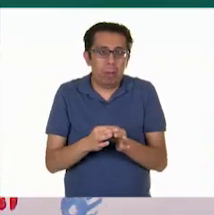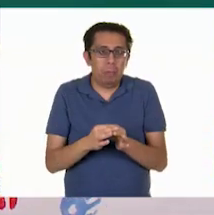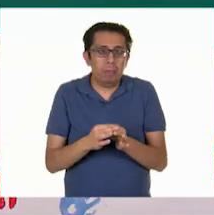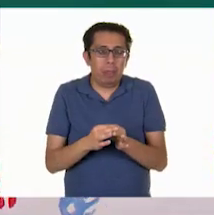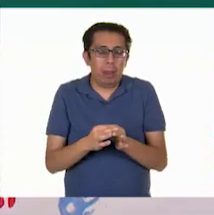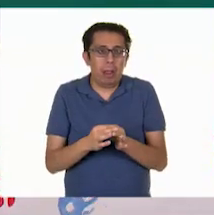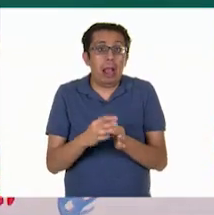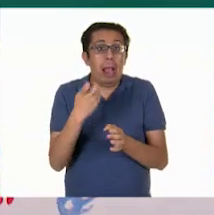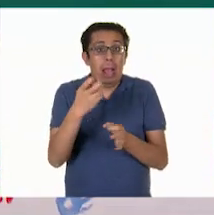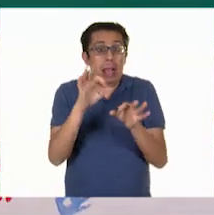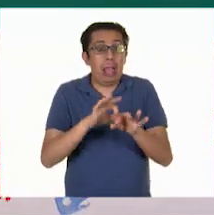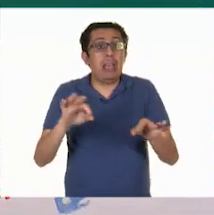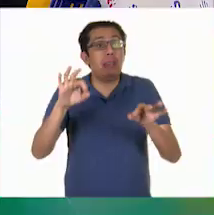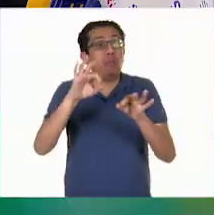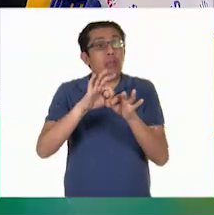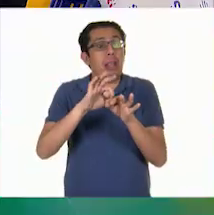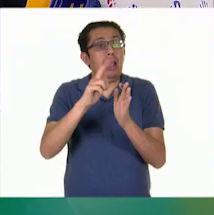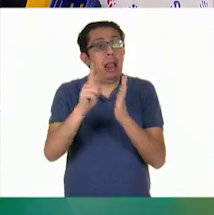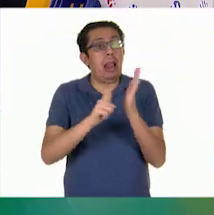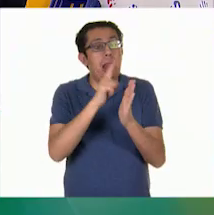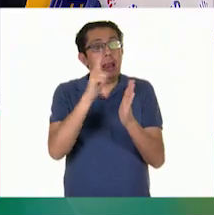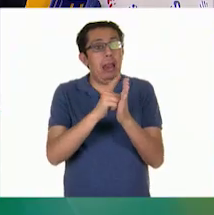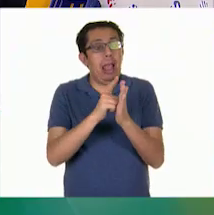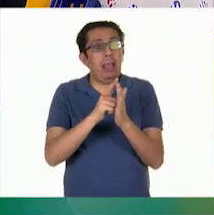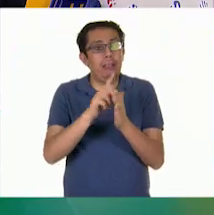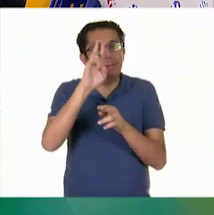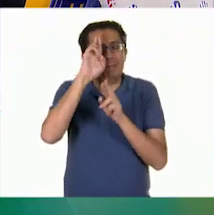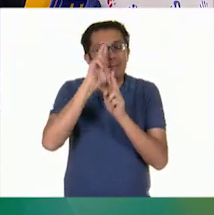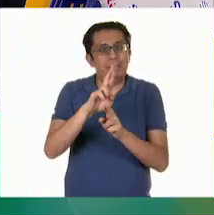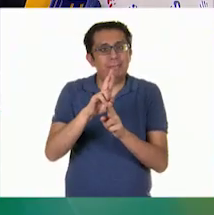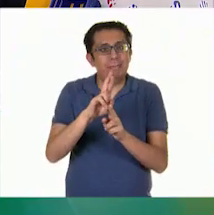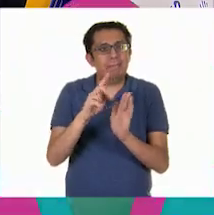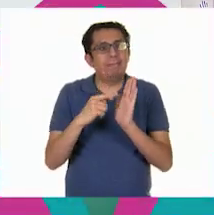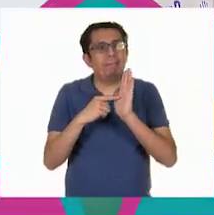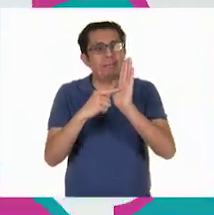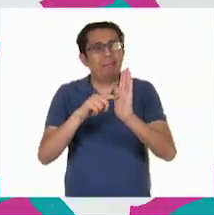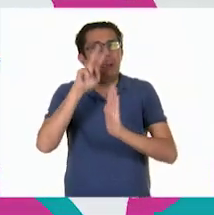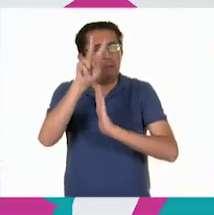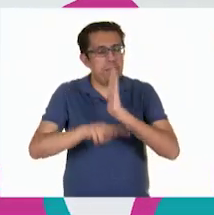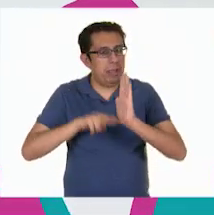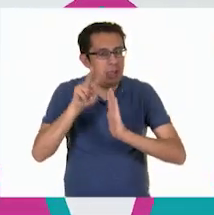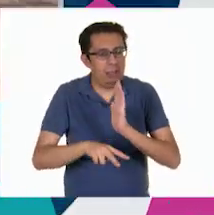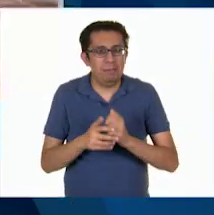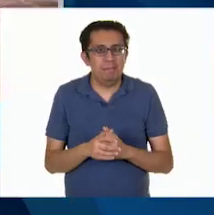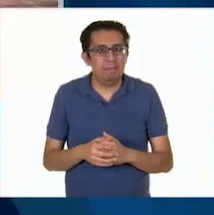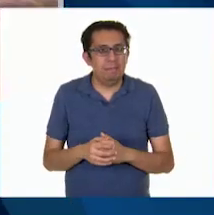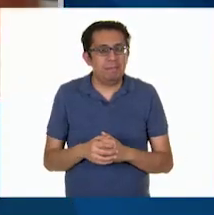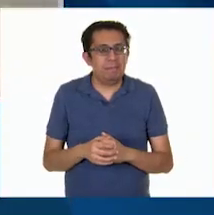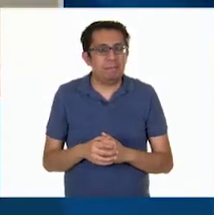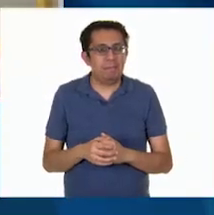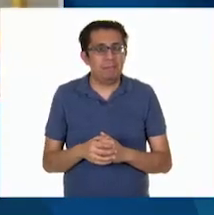de la legalidad. Vamos a ver este video para conocer mejor su significado.